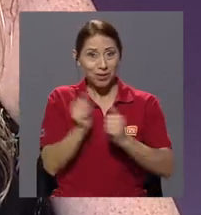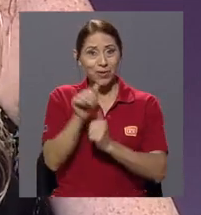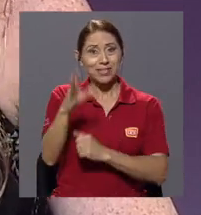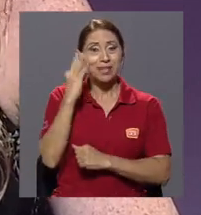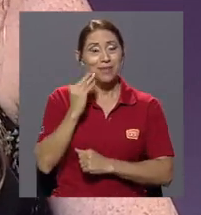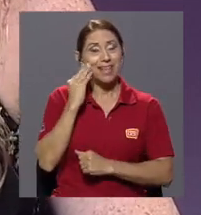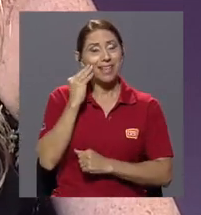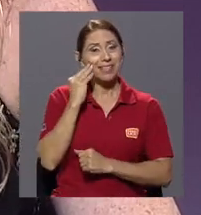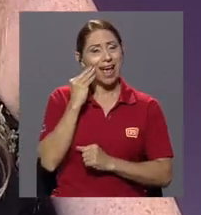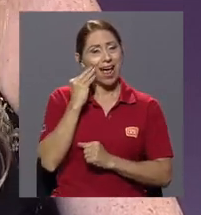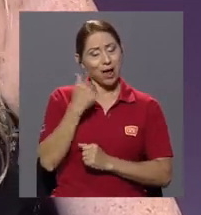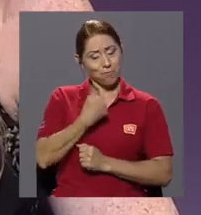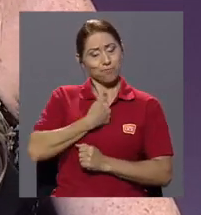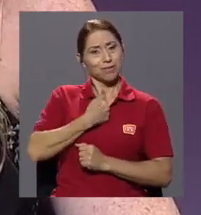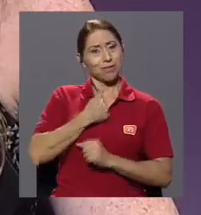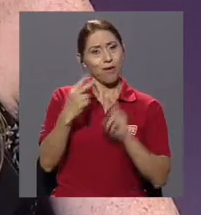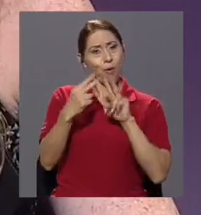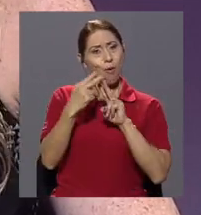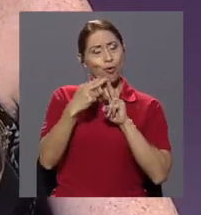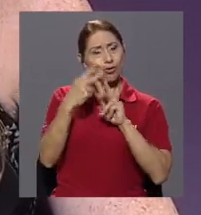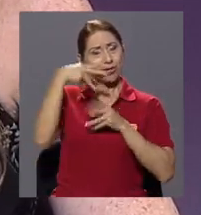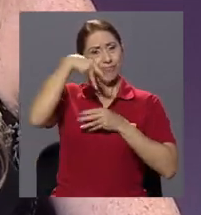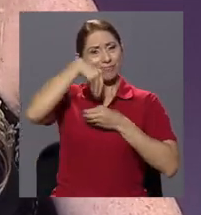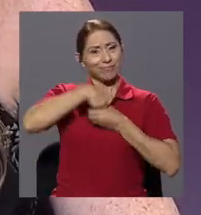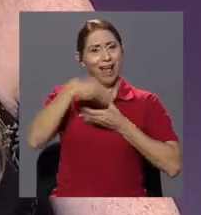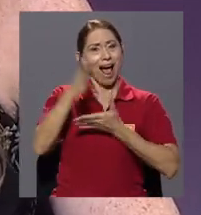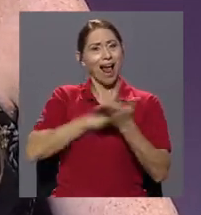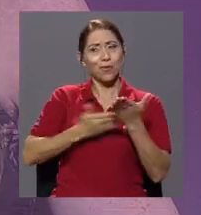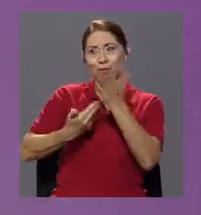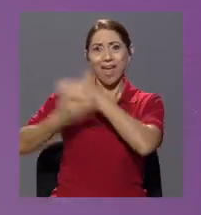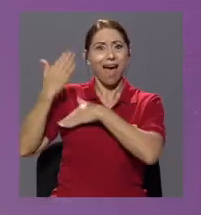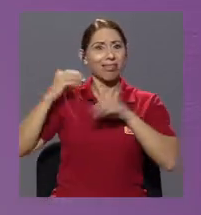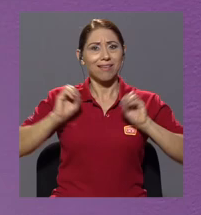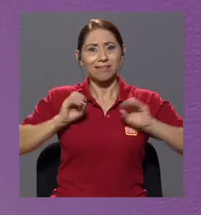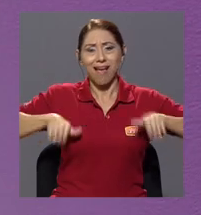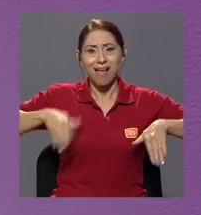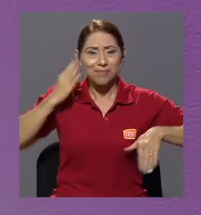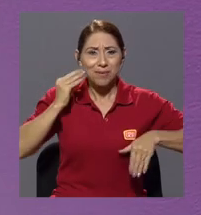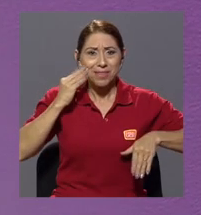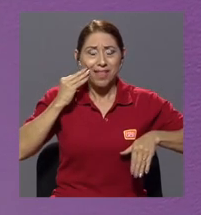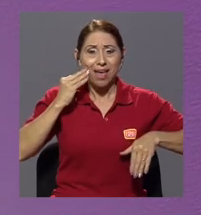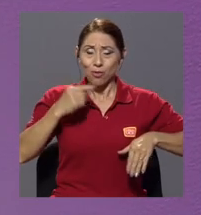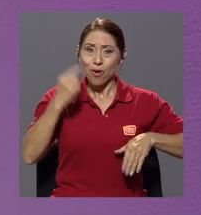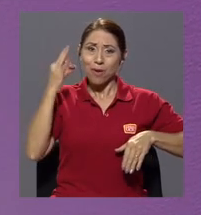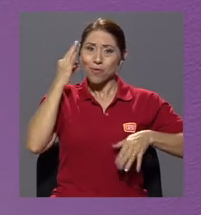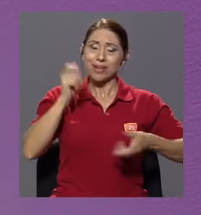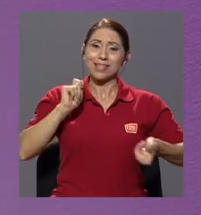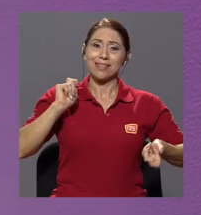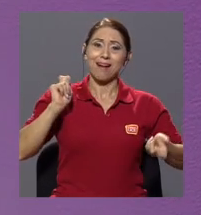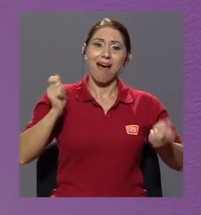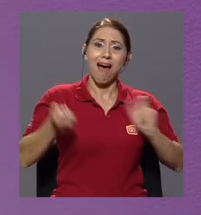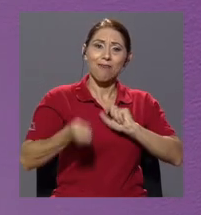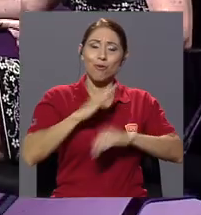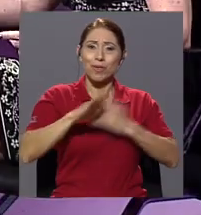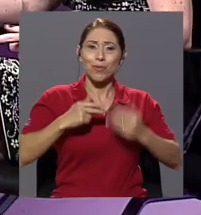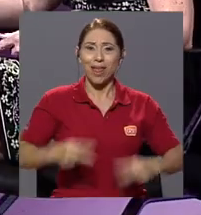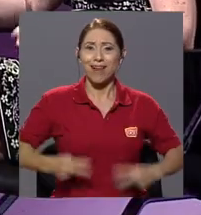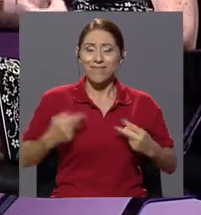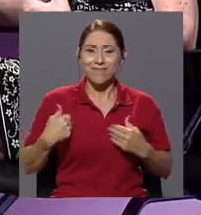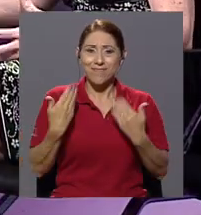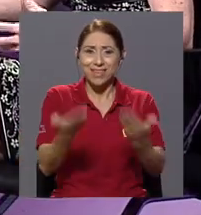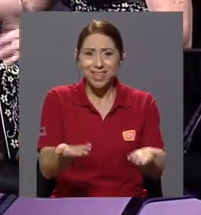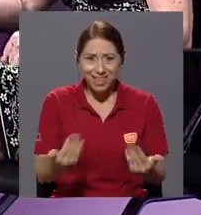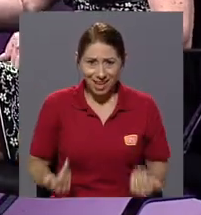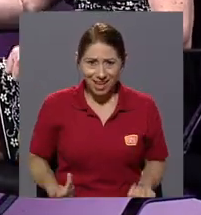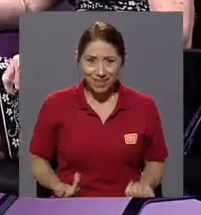conoce algo en ella que nunca ha experimentado antes muchas veces y se transforma por todo el resto de la vida pero ajax ya de una vez